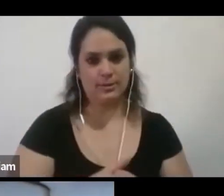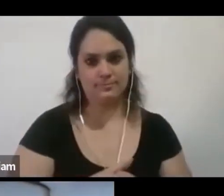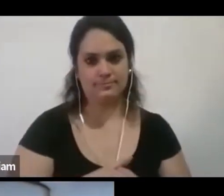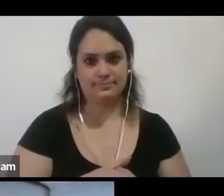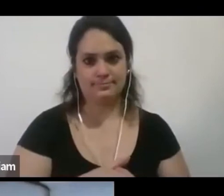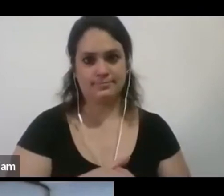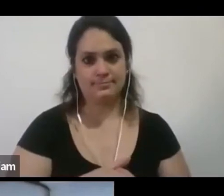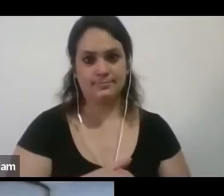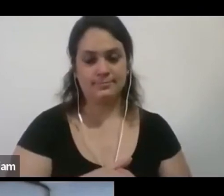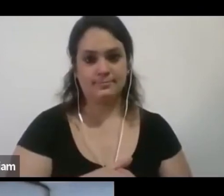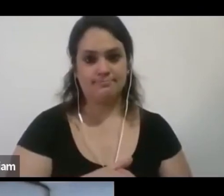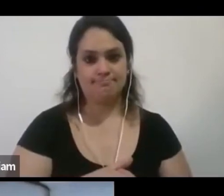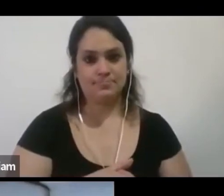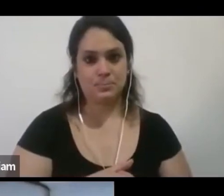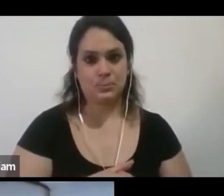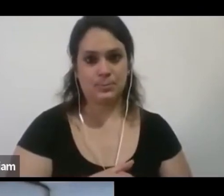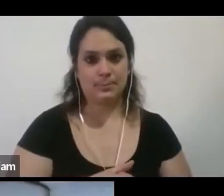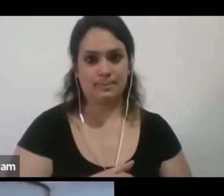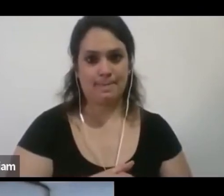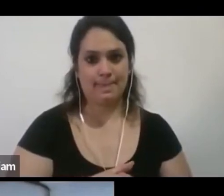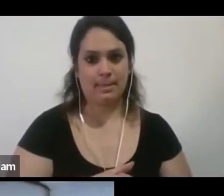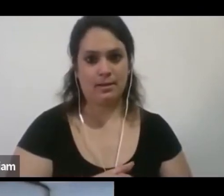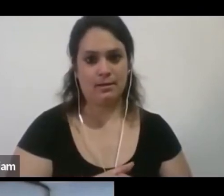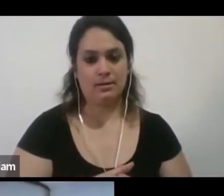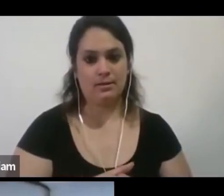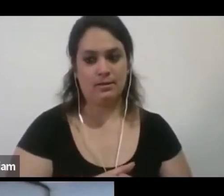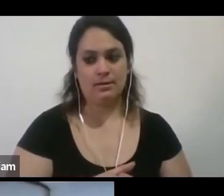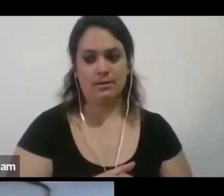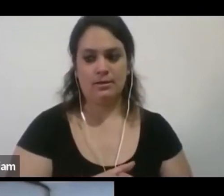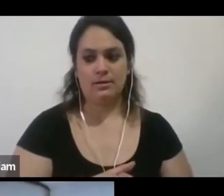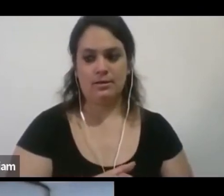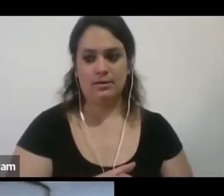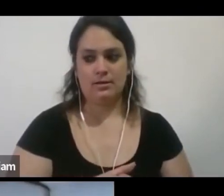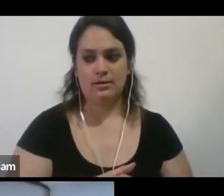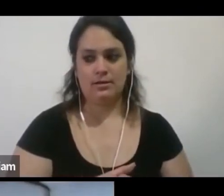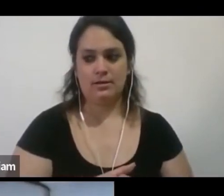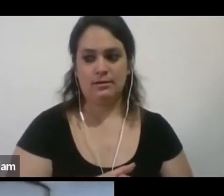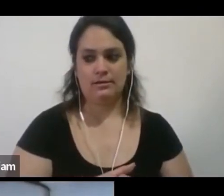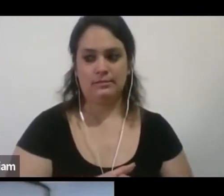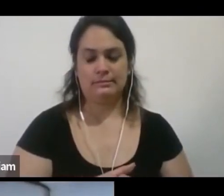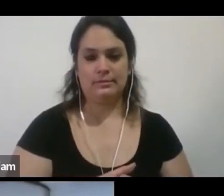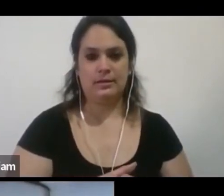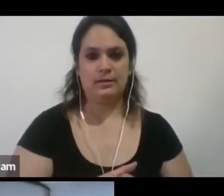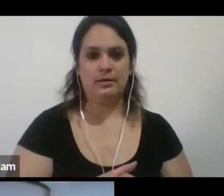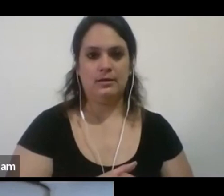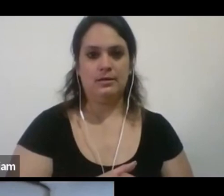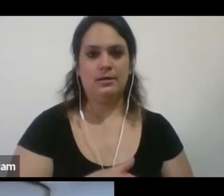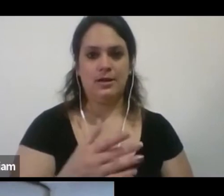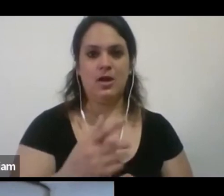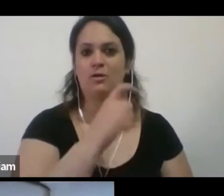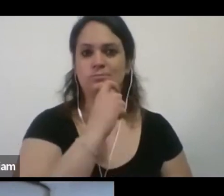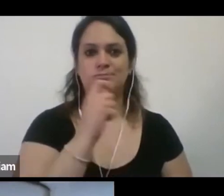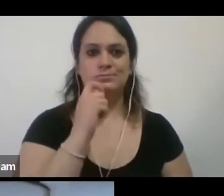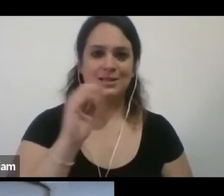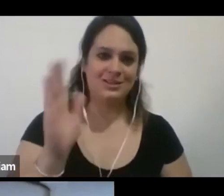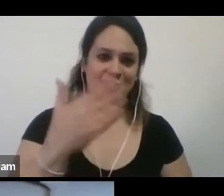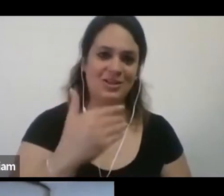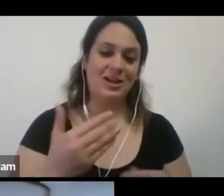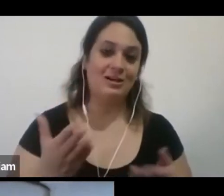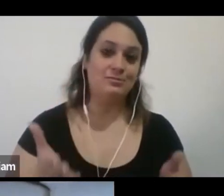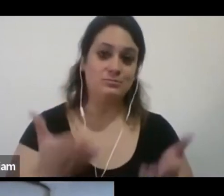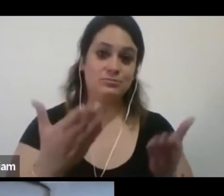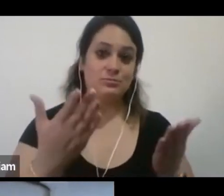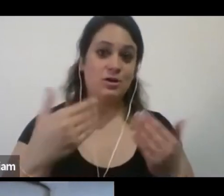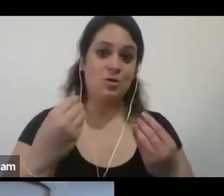Y bueno, volverles a mandar un gran cariño a todas y a continuar motivando